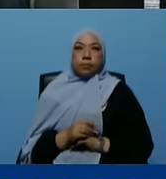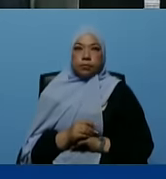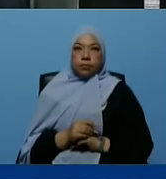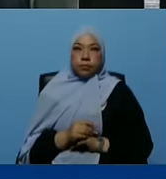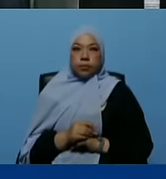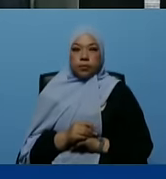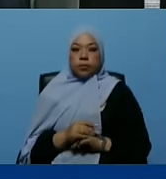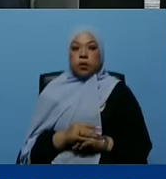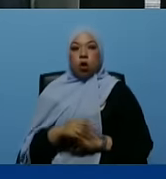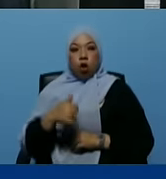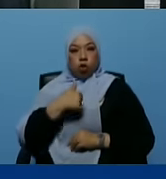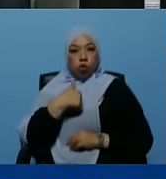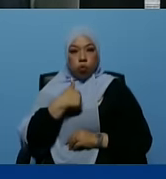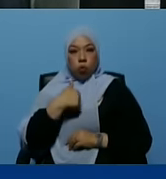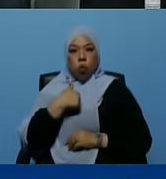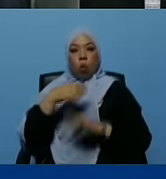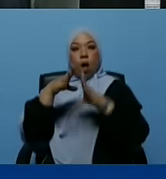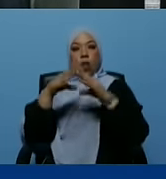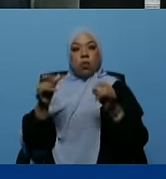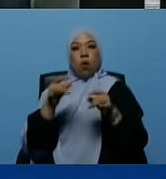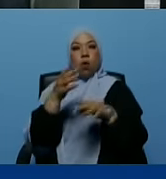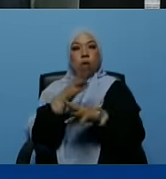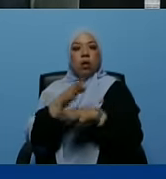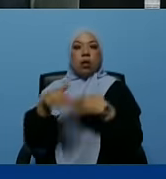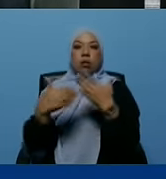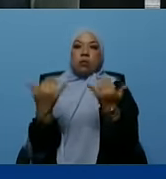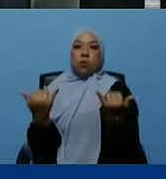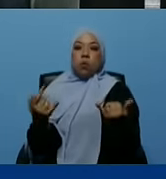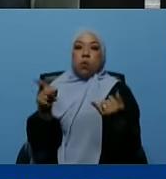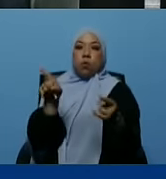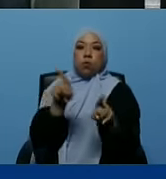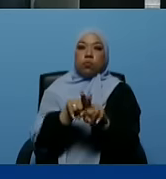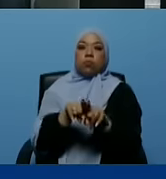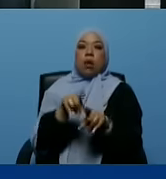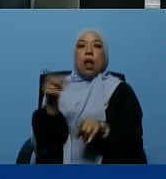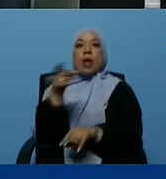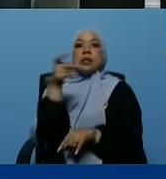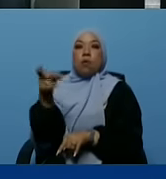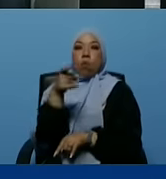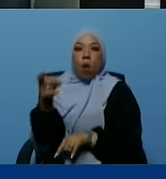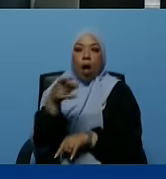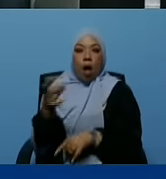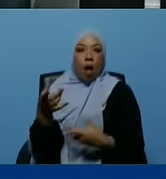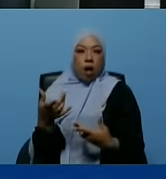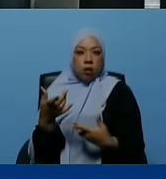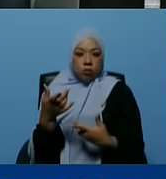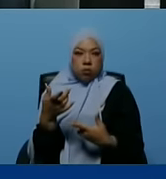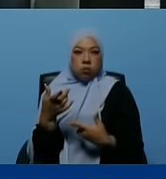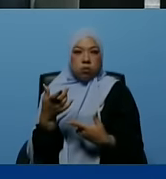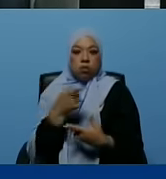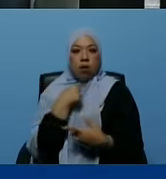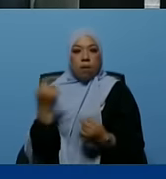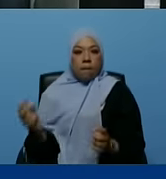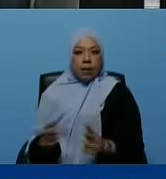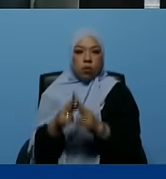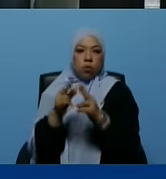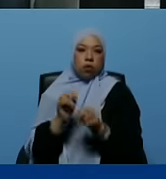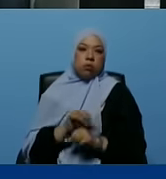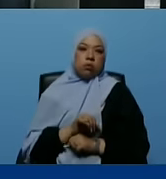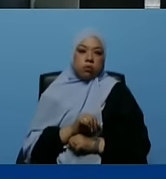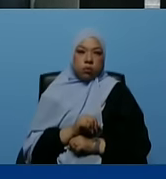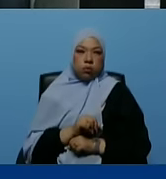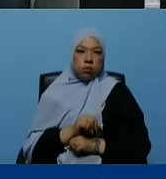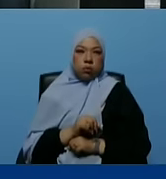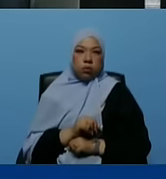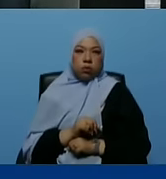Yo estoy en todas las jugadas. Y si me buscan, me encuentran.